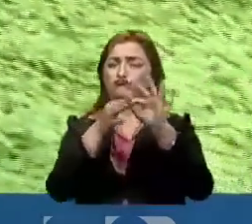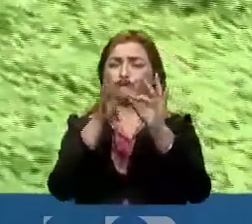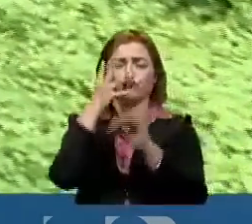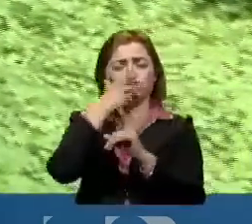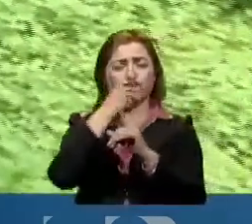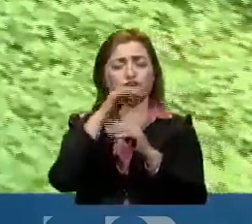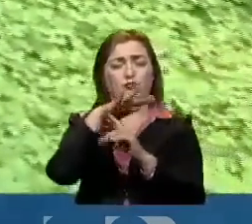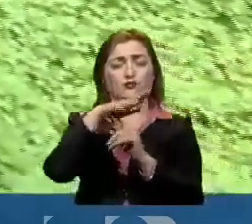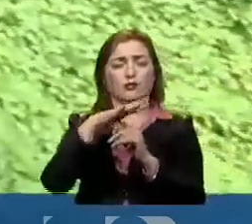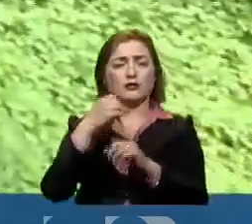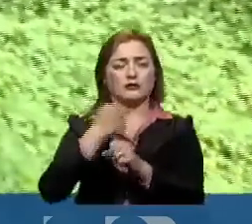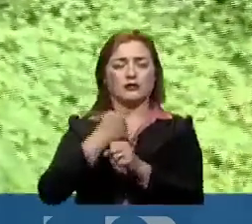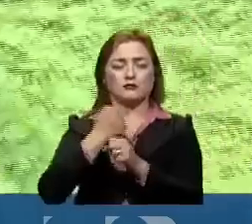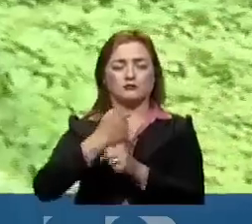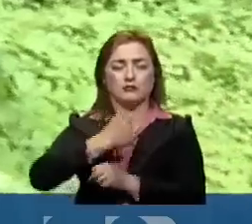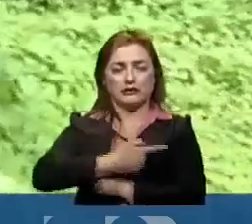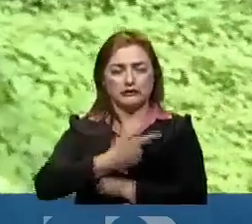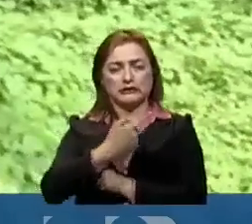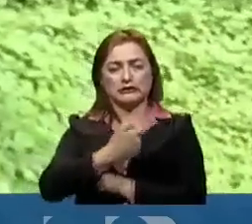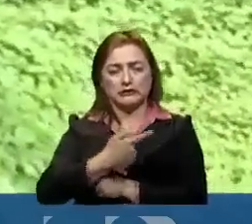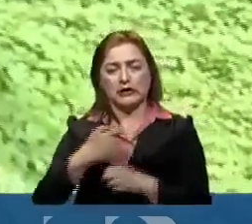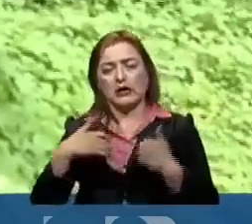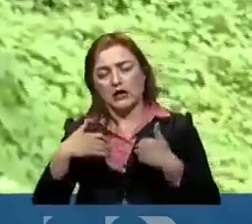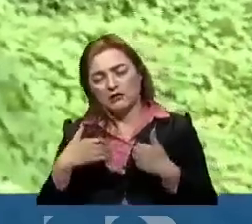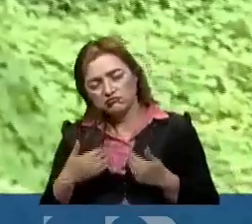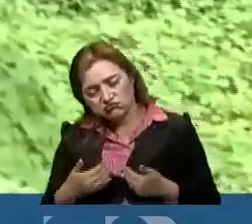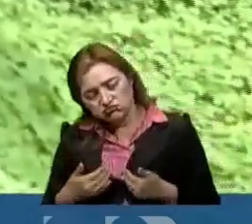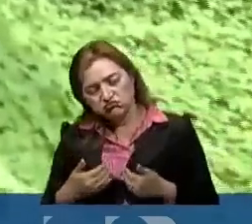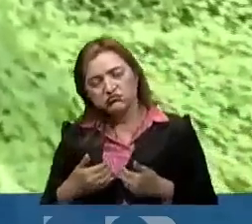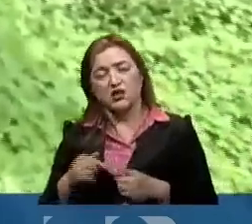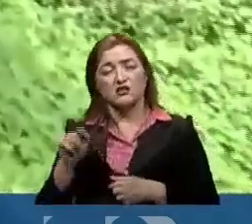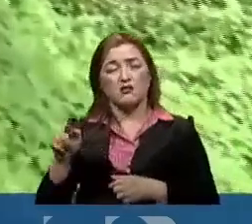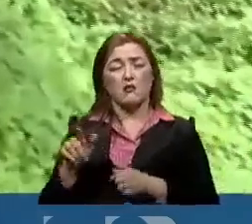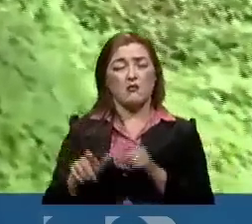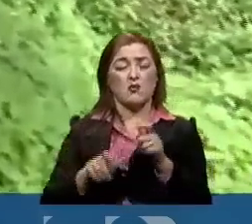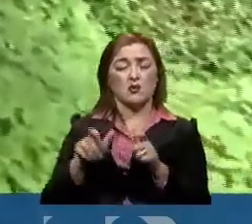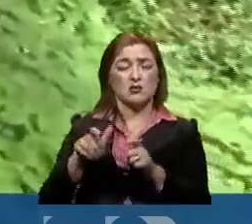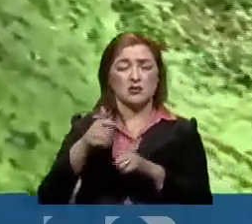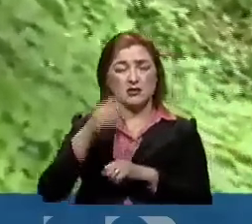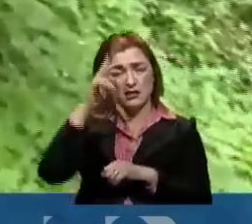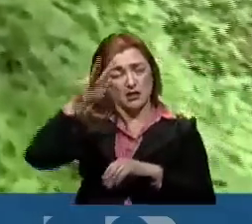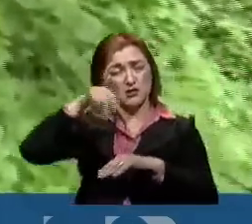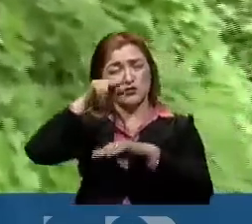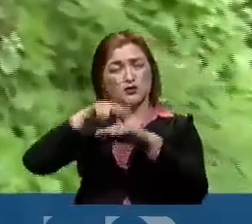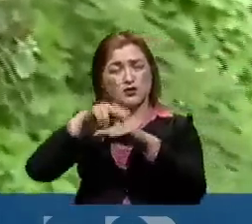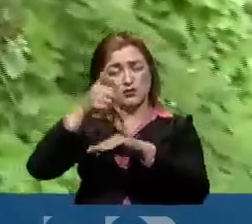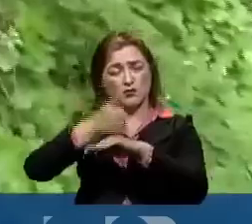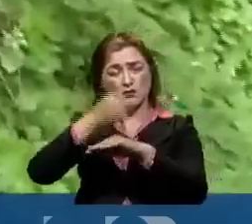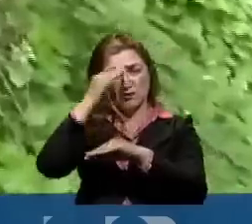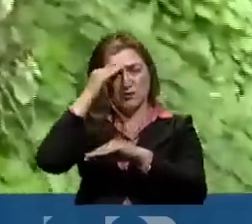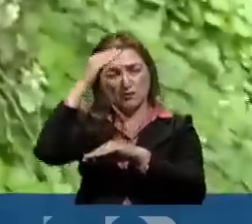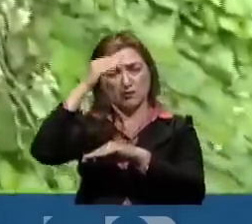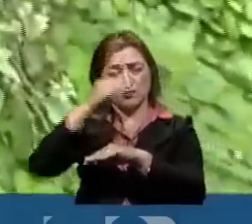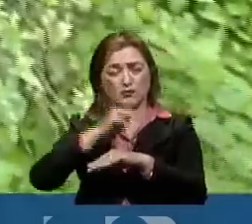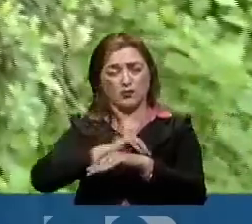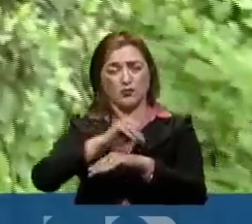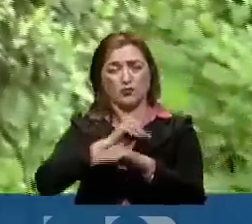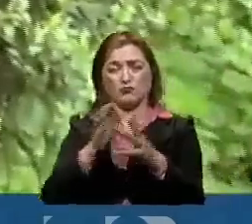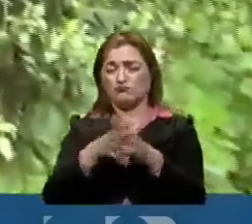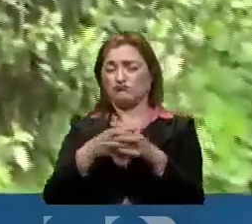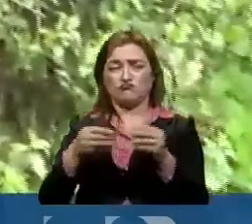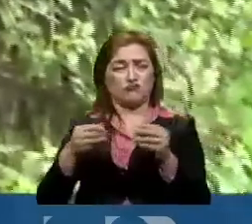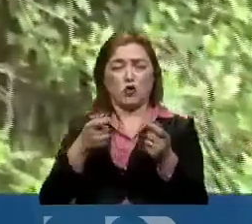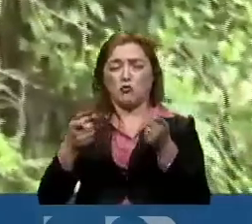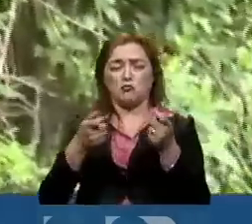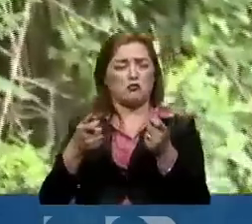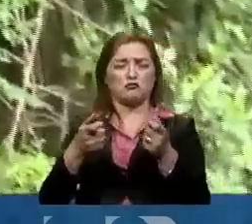diario y desgastante también, no solamente para la Policía Nacional, sino para las autoridades de control del municipio, pues no es definitivamente la solución.